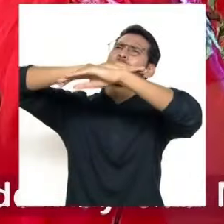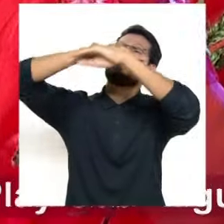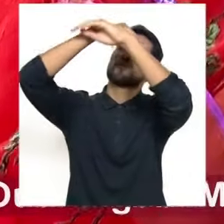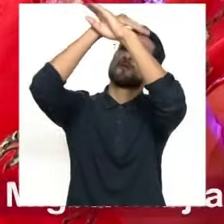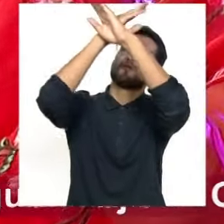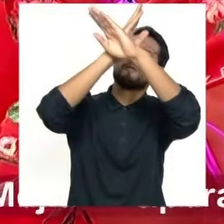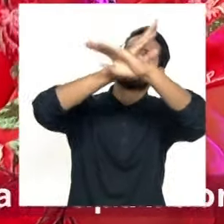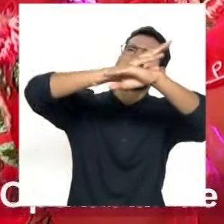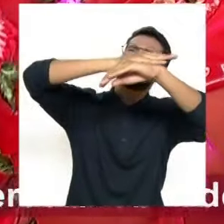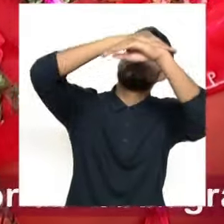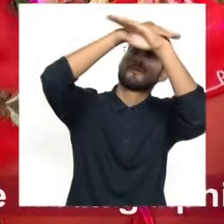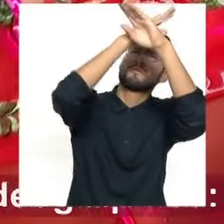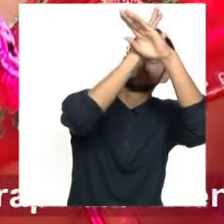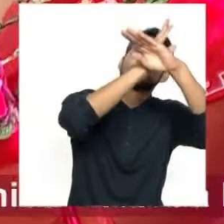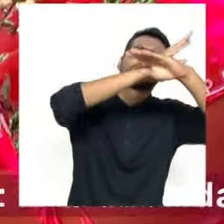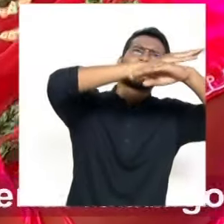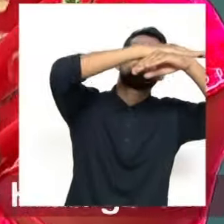con